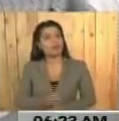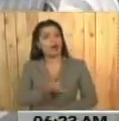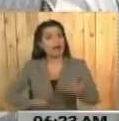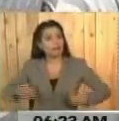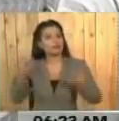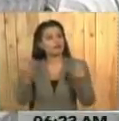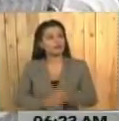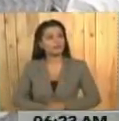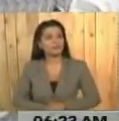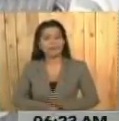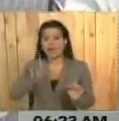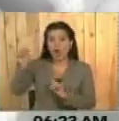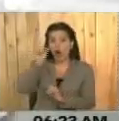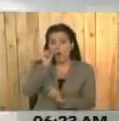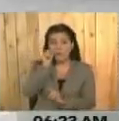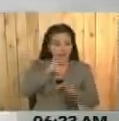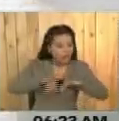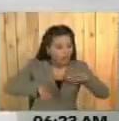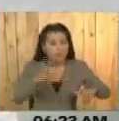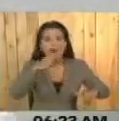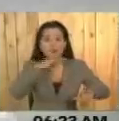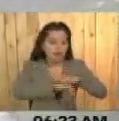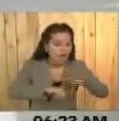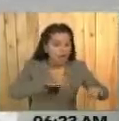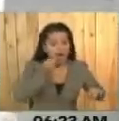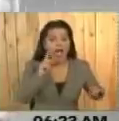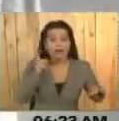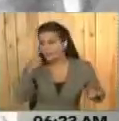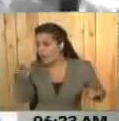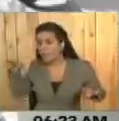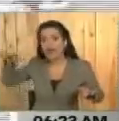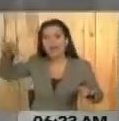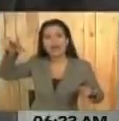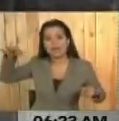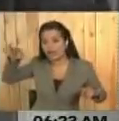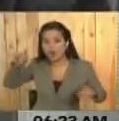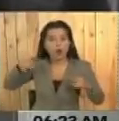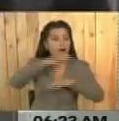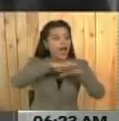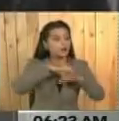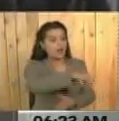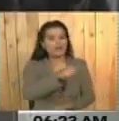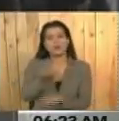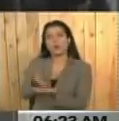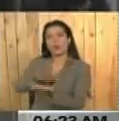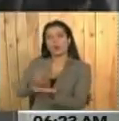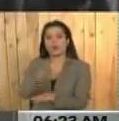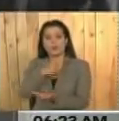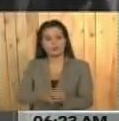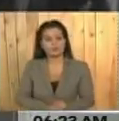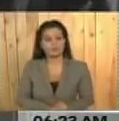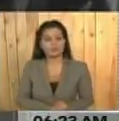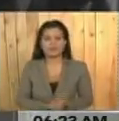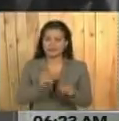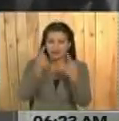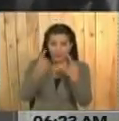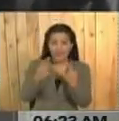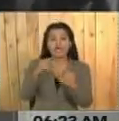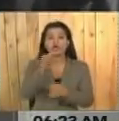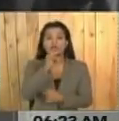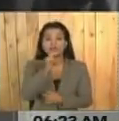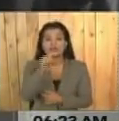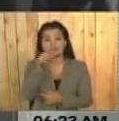cuando no consigue comida en la basura dice que apela a castrar una rata o un gato que haa al fuego Bienvenidos a este cubrimiento especial de noticias Caracol